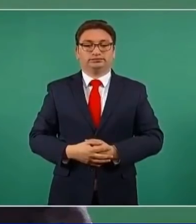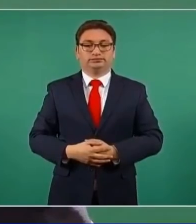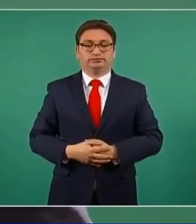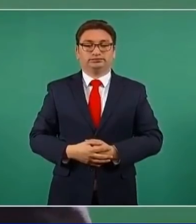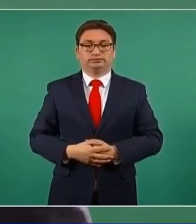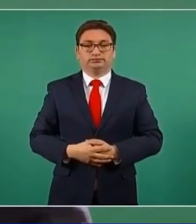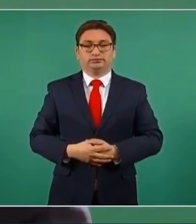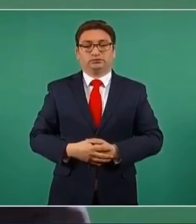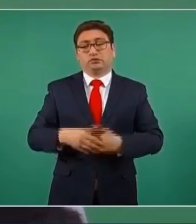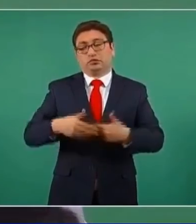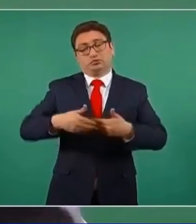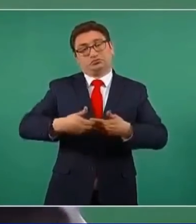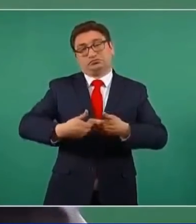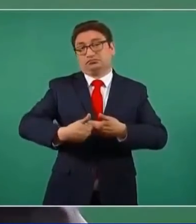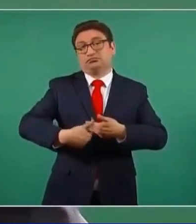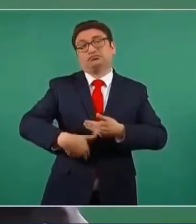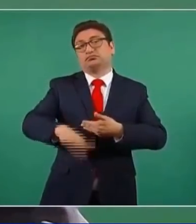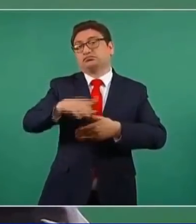y vemos hacia adelante?